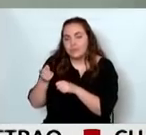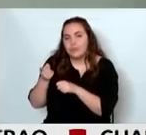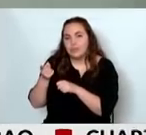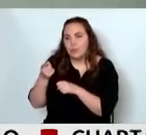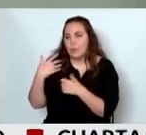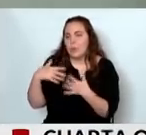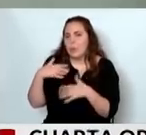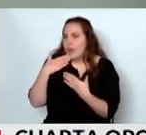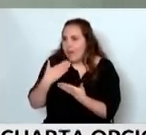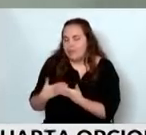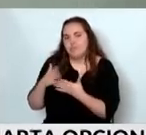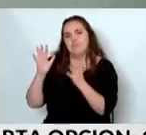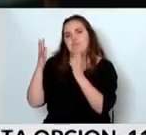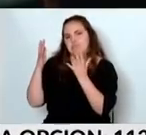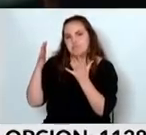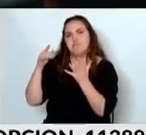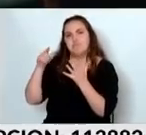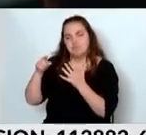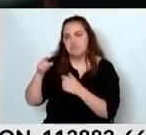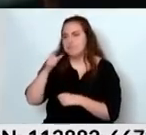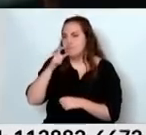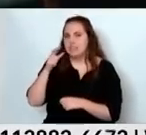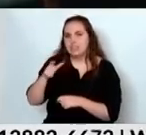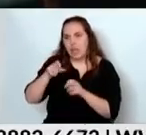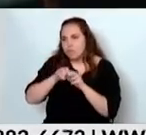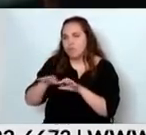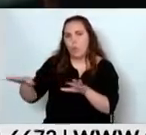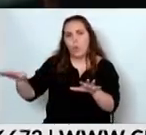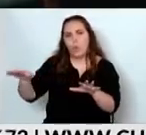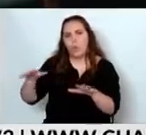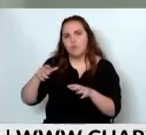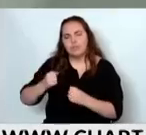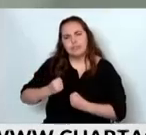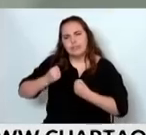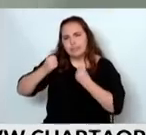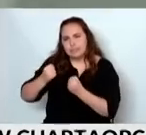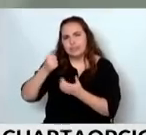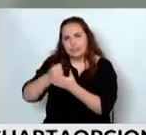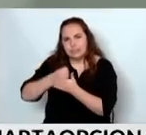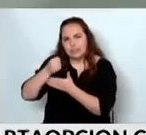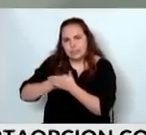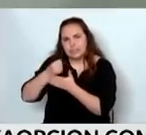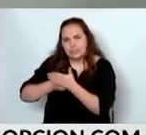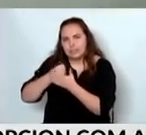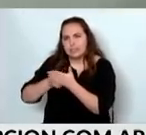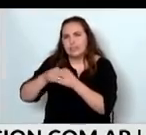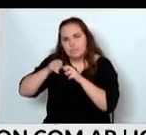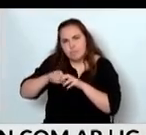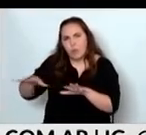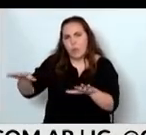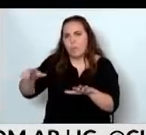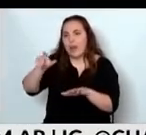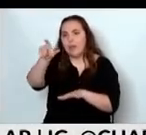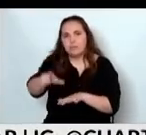Lo admiro lo que haces, es dar un mensaje, es no bajar los brazos, es tratar de llegarle a alguien, con que le llegues a